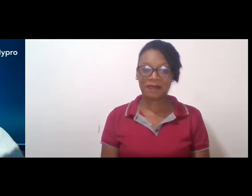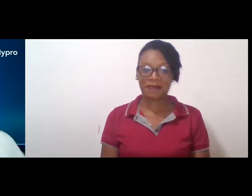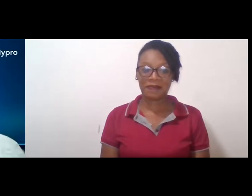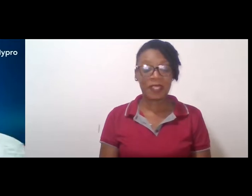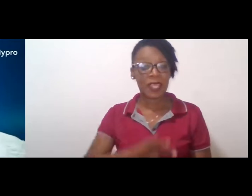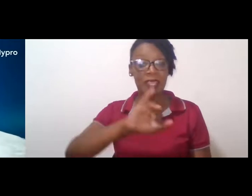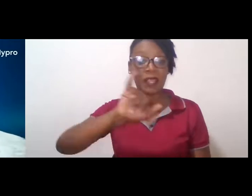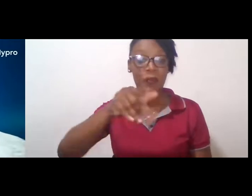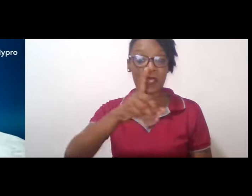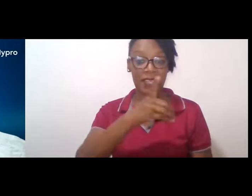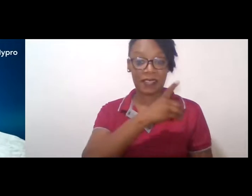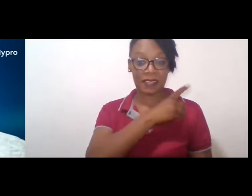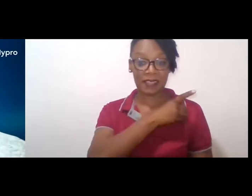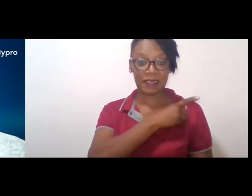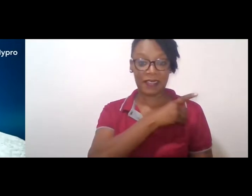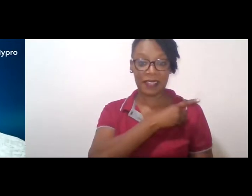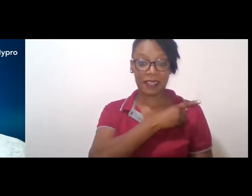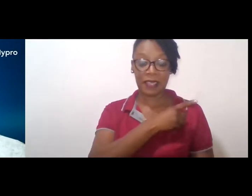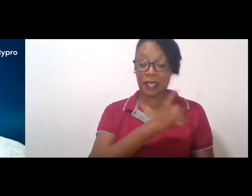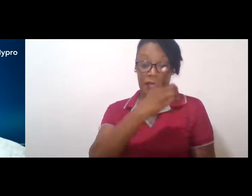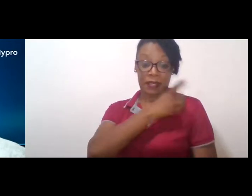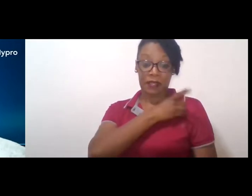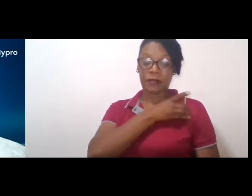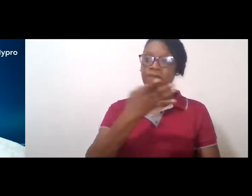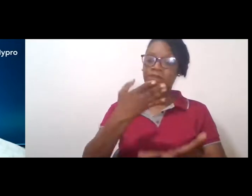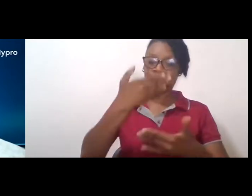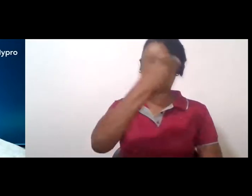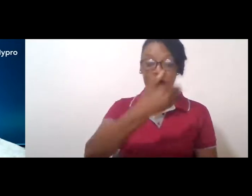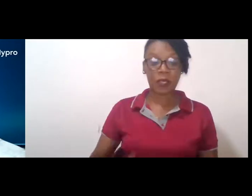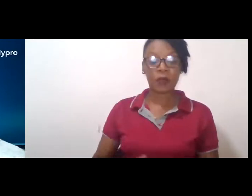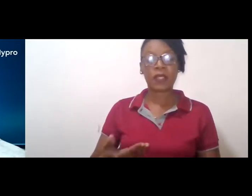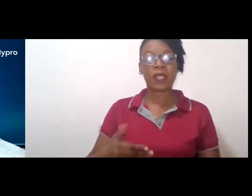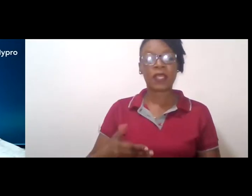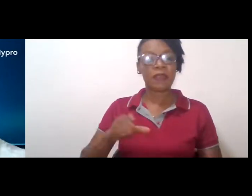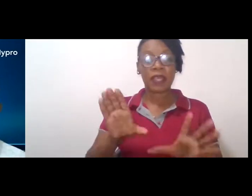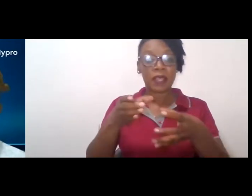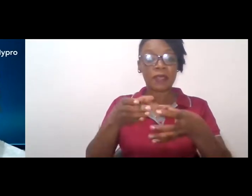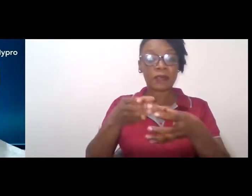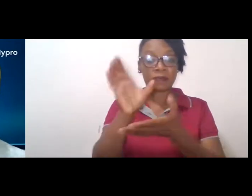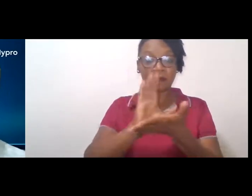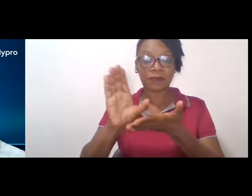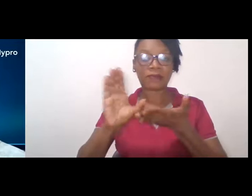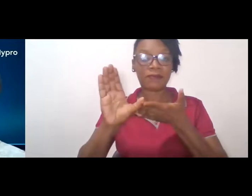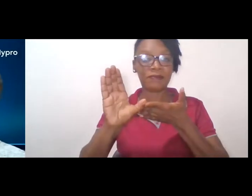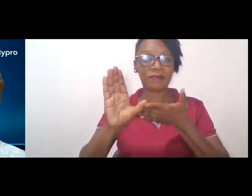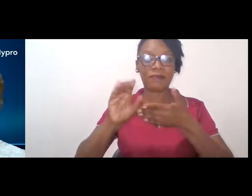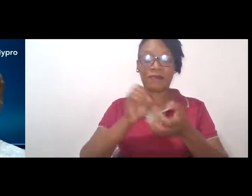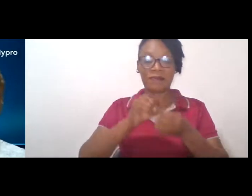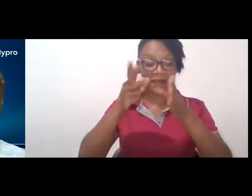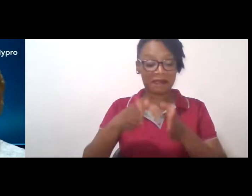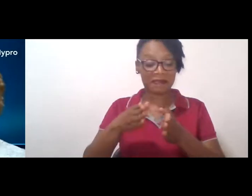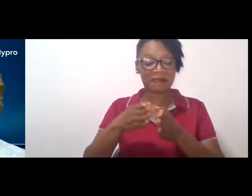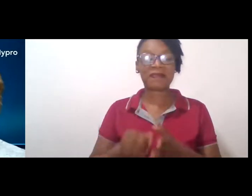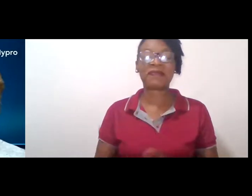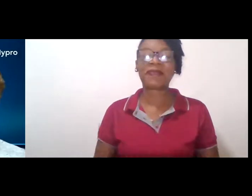La junta directiva y la dirección ejecutiva del Colipro les da la más cordial bienvenida.